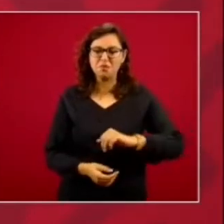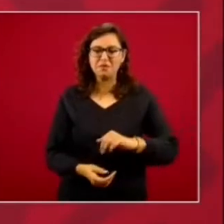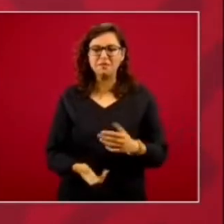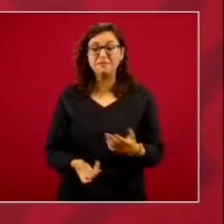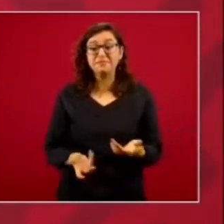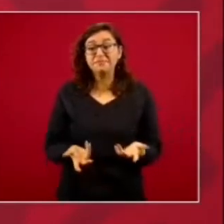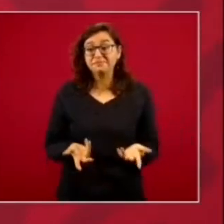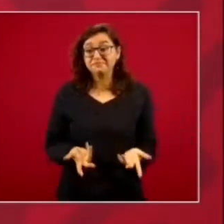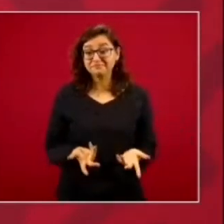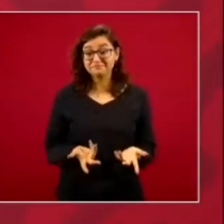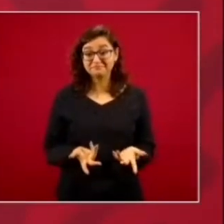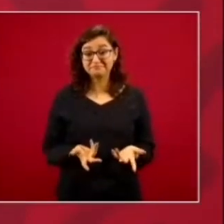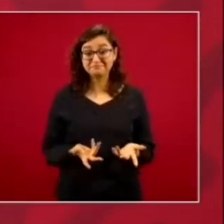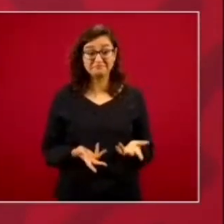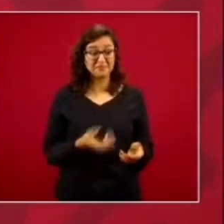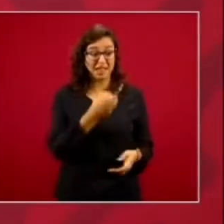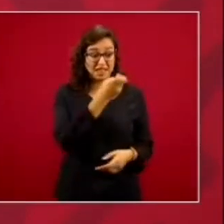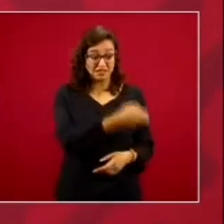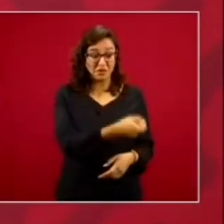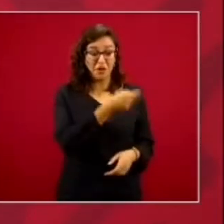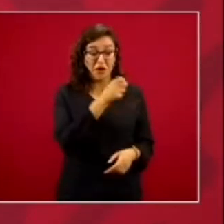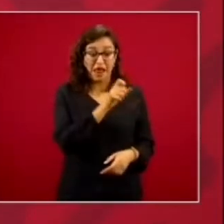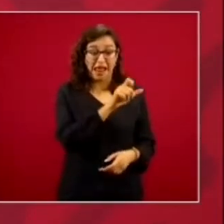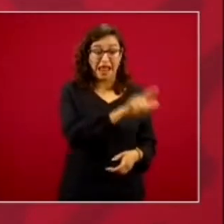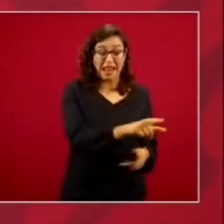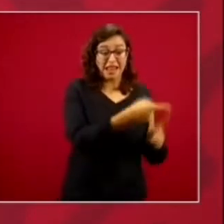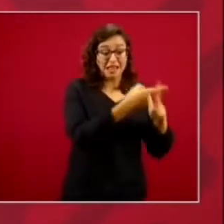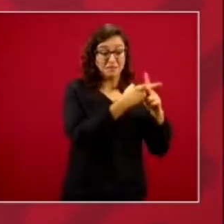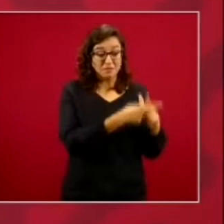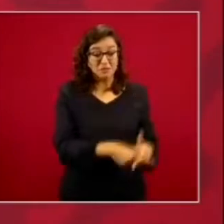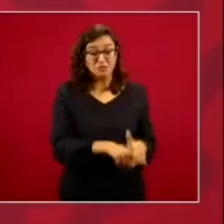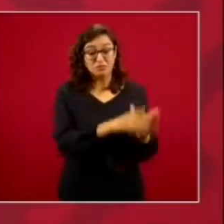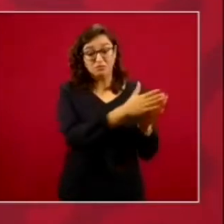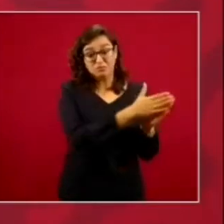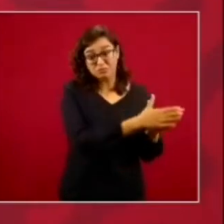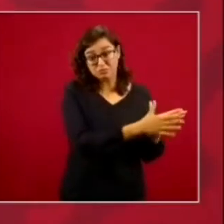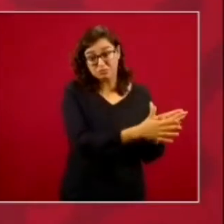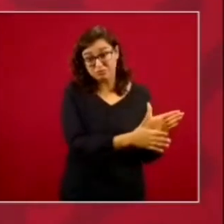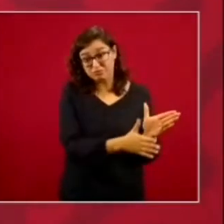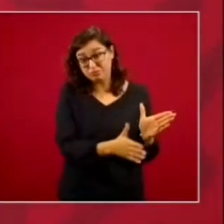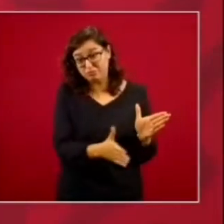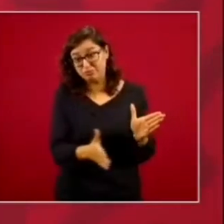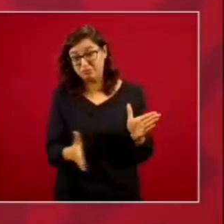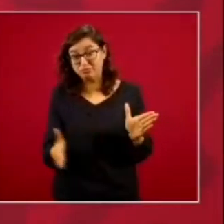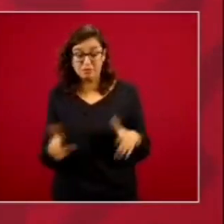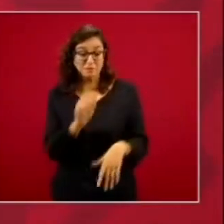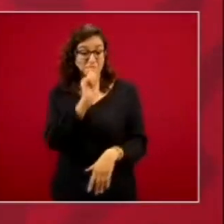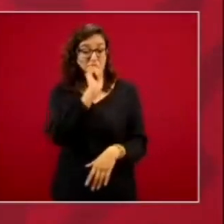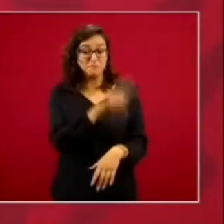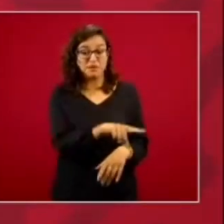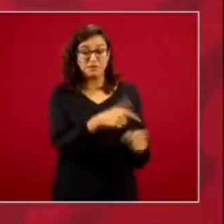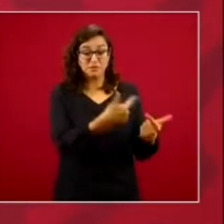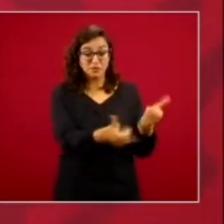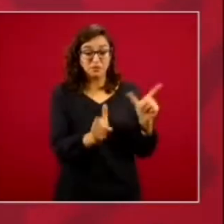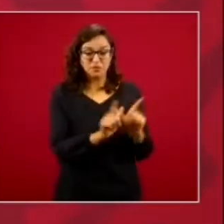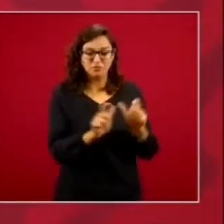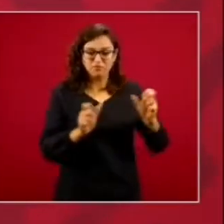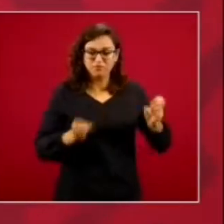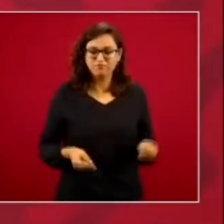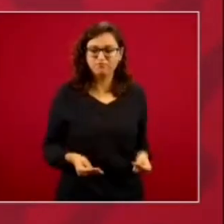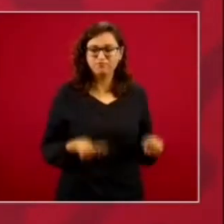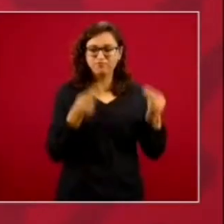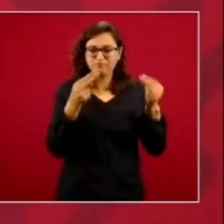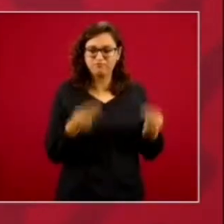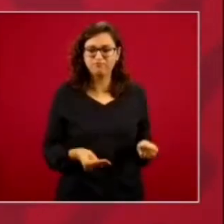y además a partir de entonces ese grupo no solo siguió haciendo jugosos